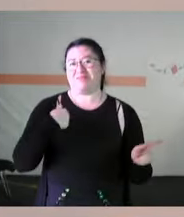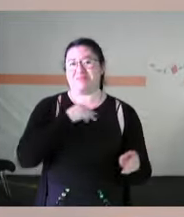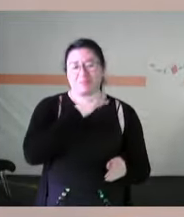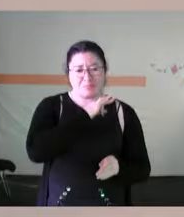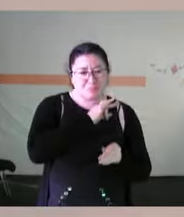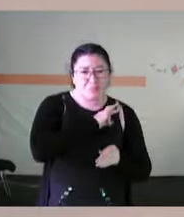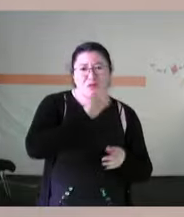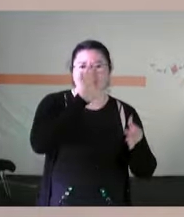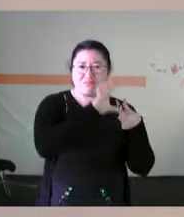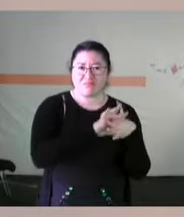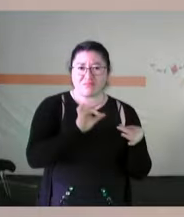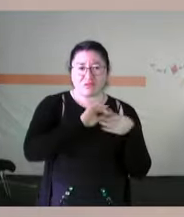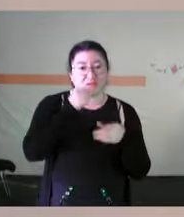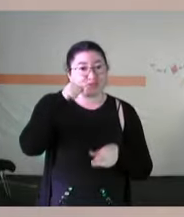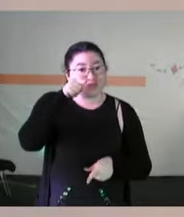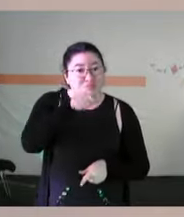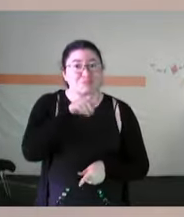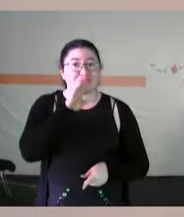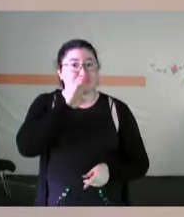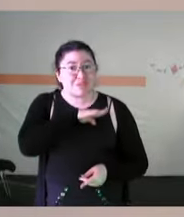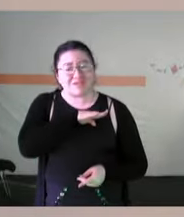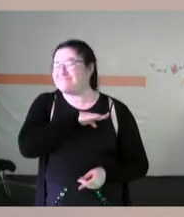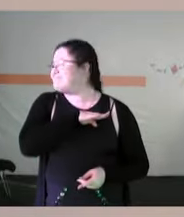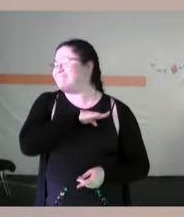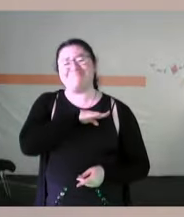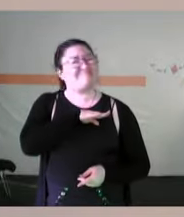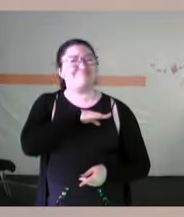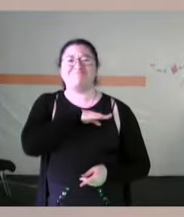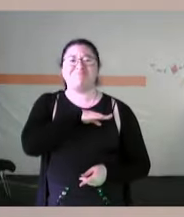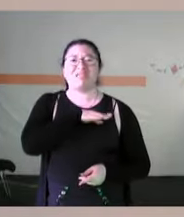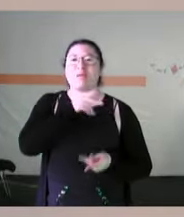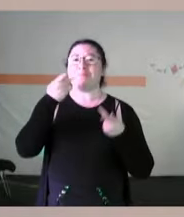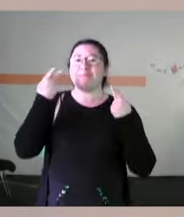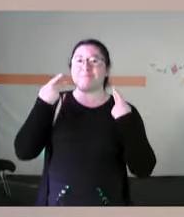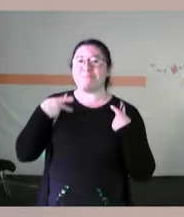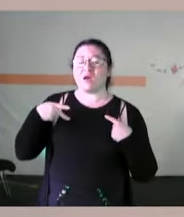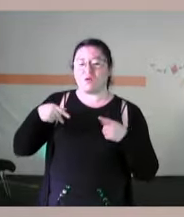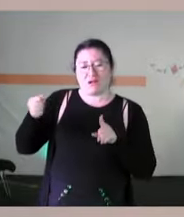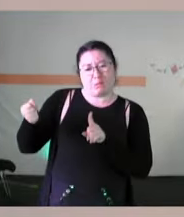tú no estás mal. Quien está mal es quien te violenta.